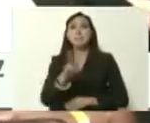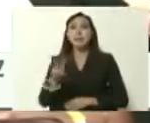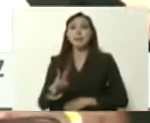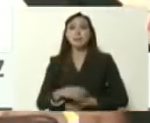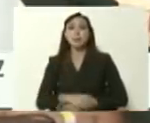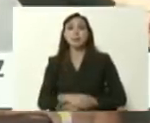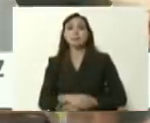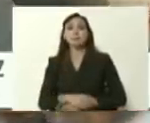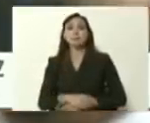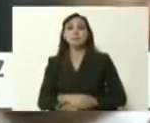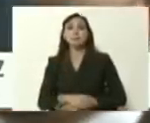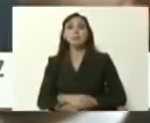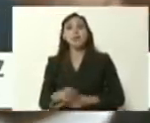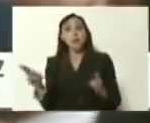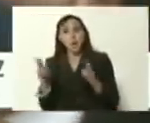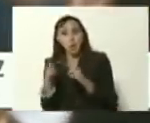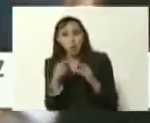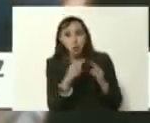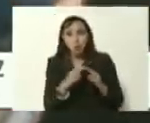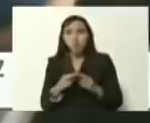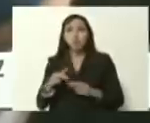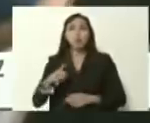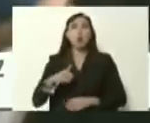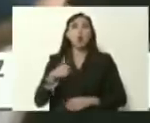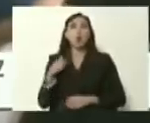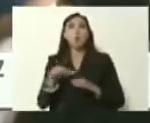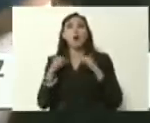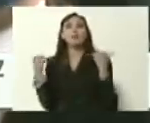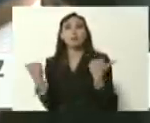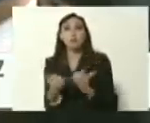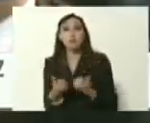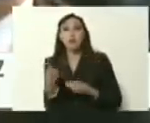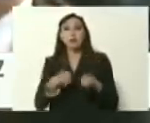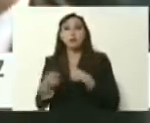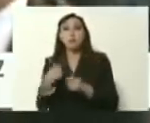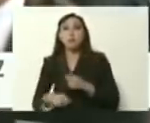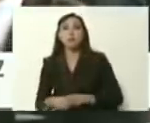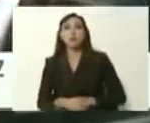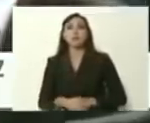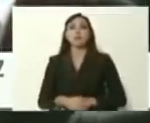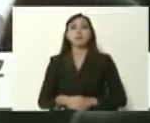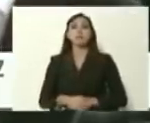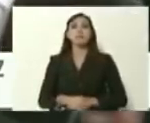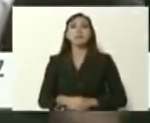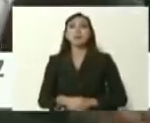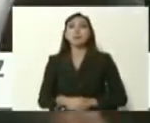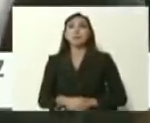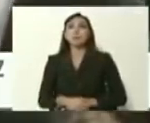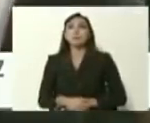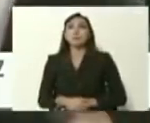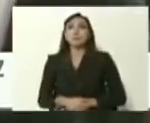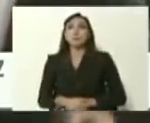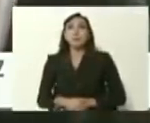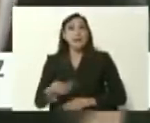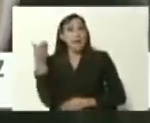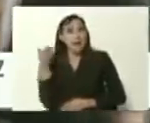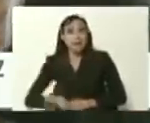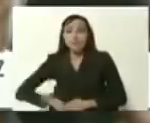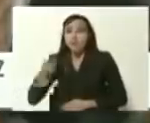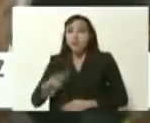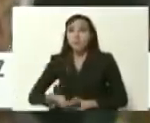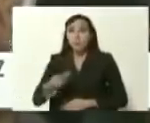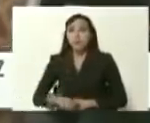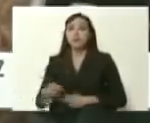día de hoy son reconocidos solo como asociaciones civiles y no como iglesia. De suma importancia